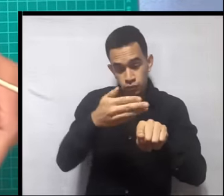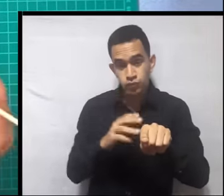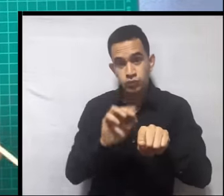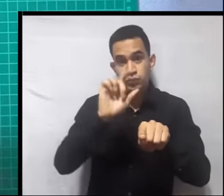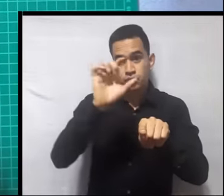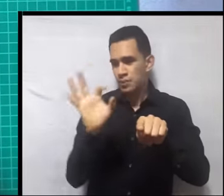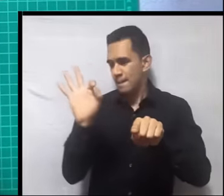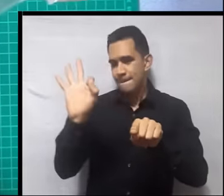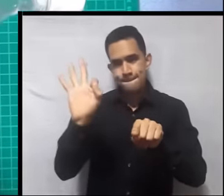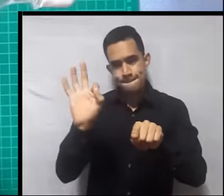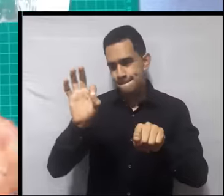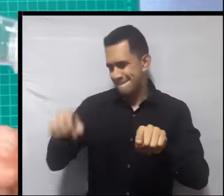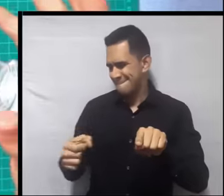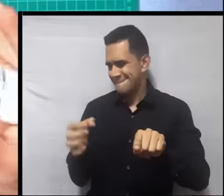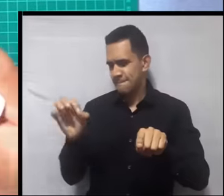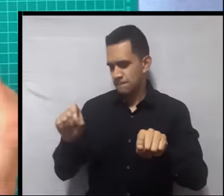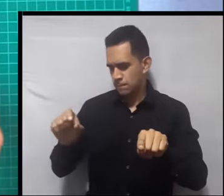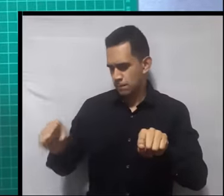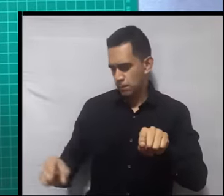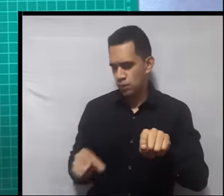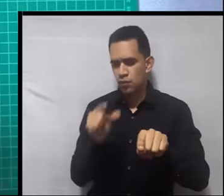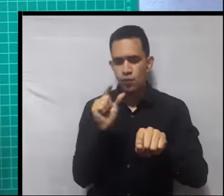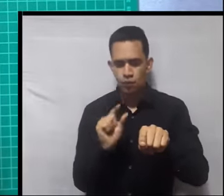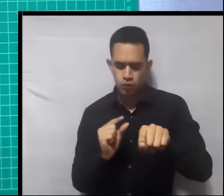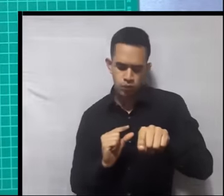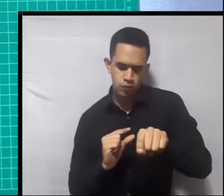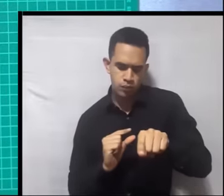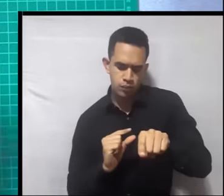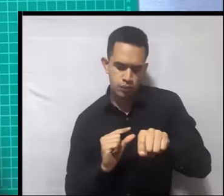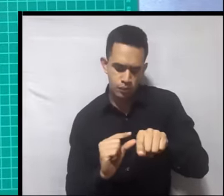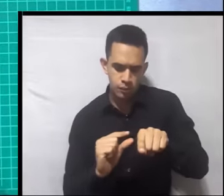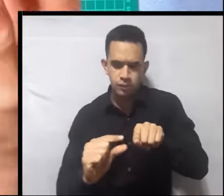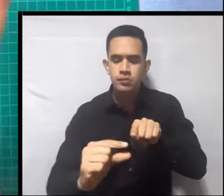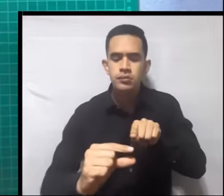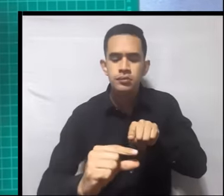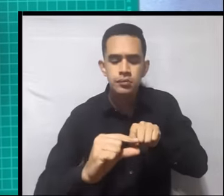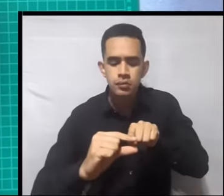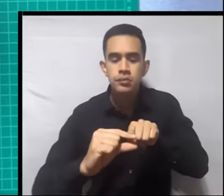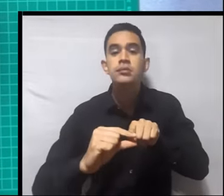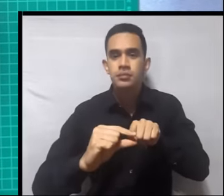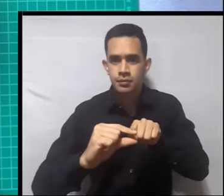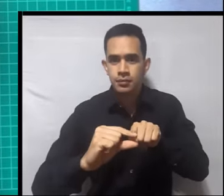Luego insertaremos uno de los tapones en el palillo que se expone poco.